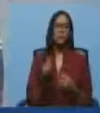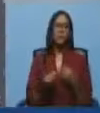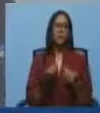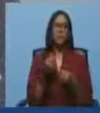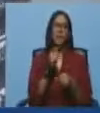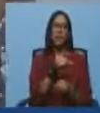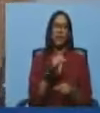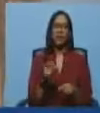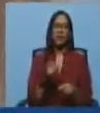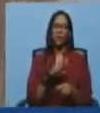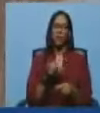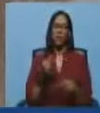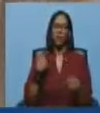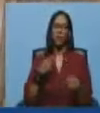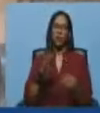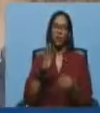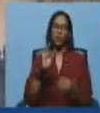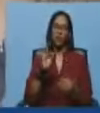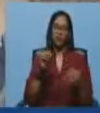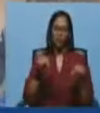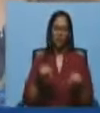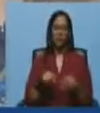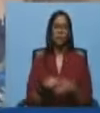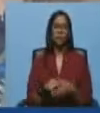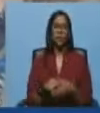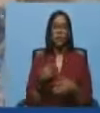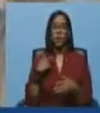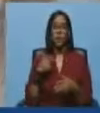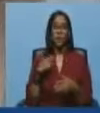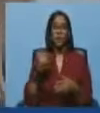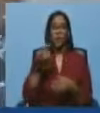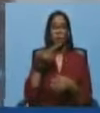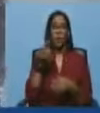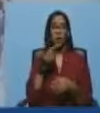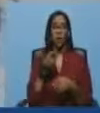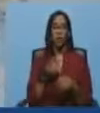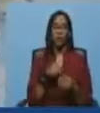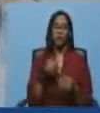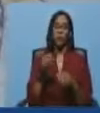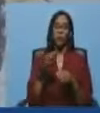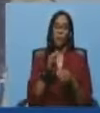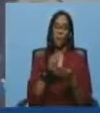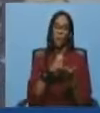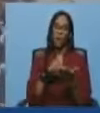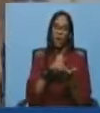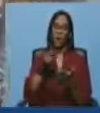gente que quizás no recibe el 4F ahorita? Bueno, lo que tienes que buscarlo a través de su página,